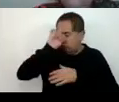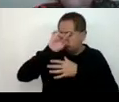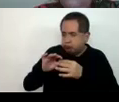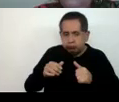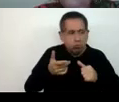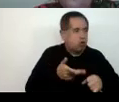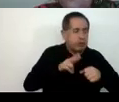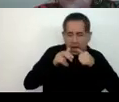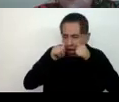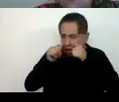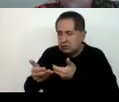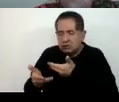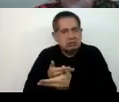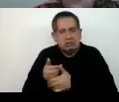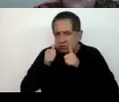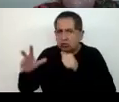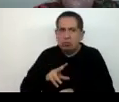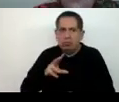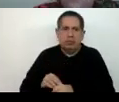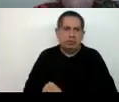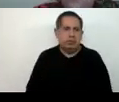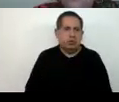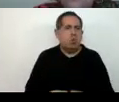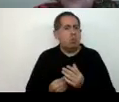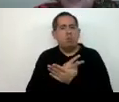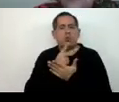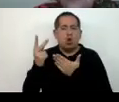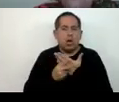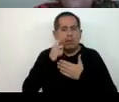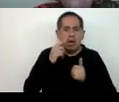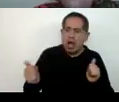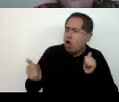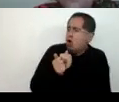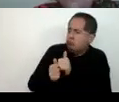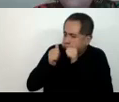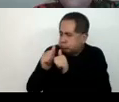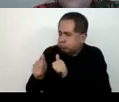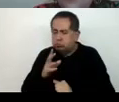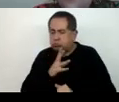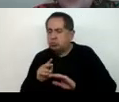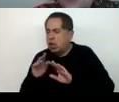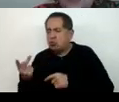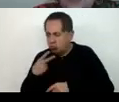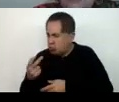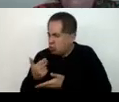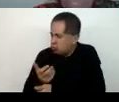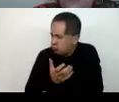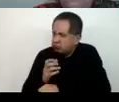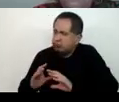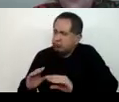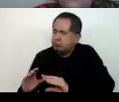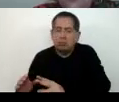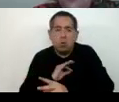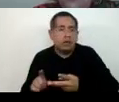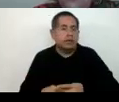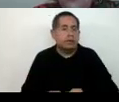públicos de atención obstétrica. Crear programas para asistirlas en sus responsabilidades de crianza. Informar al